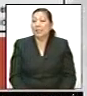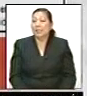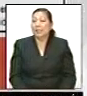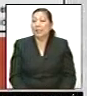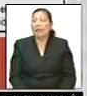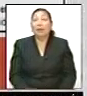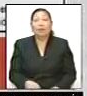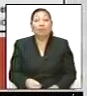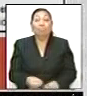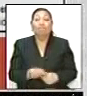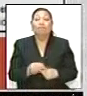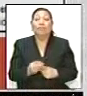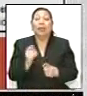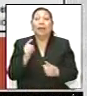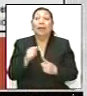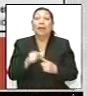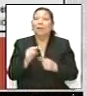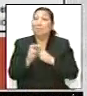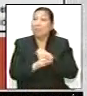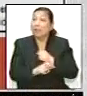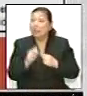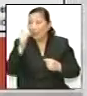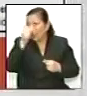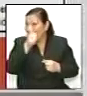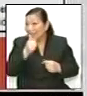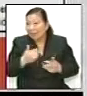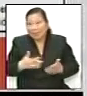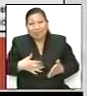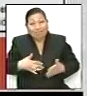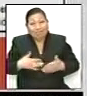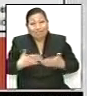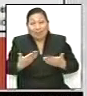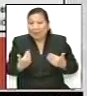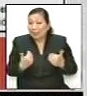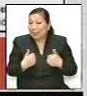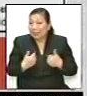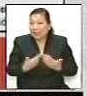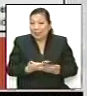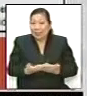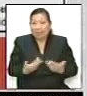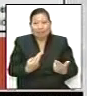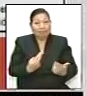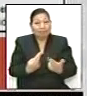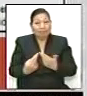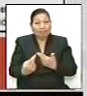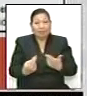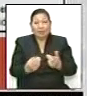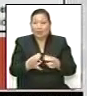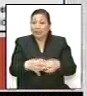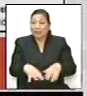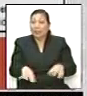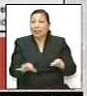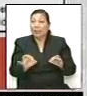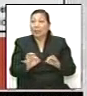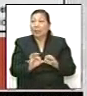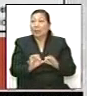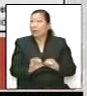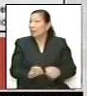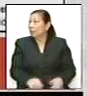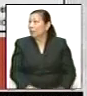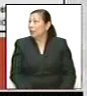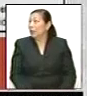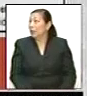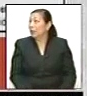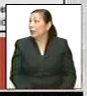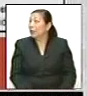es principalmente hacia el asia no es posible que no tengamos relaciones importantes con chinas las tenemos